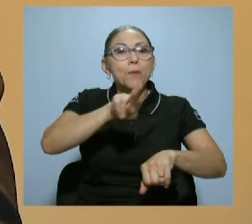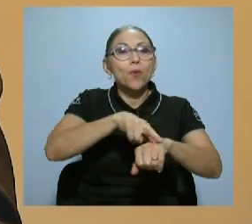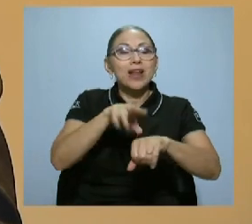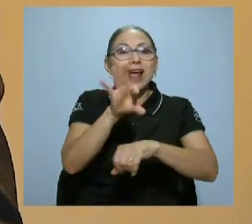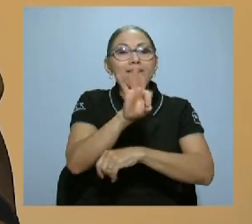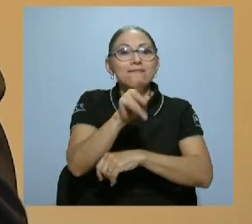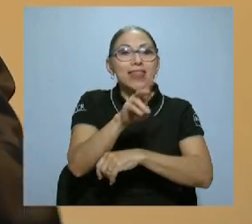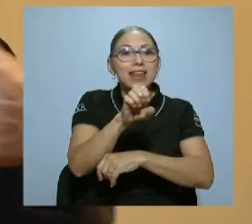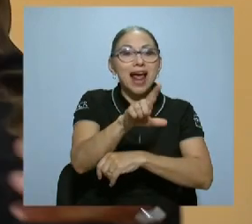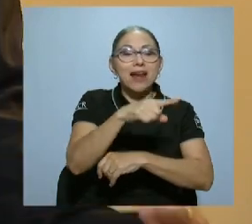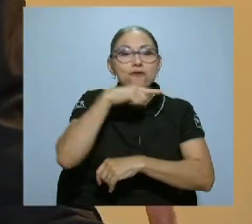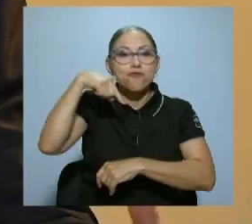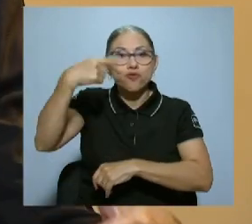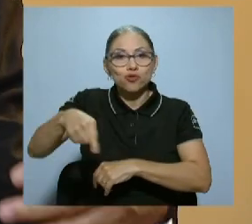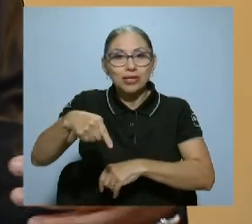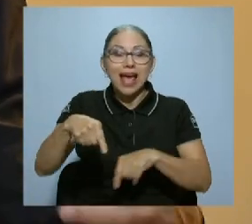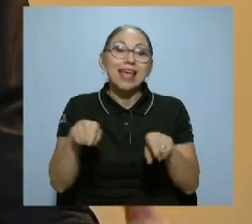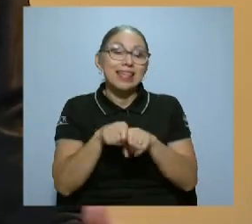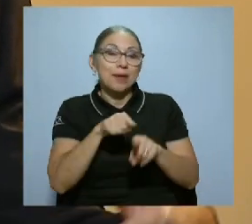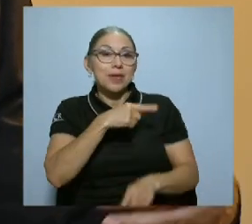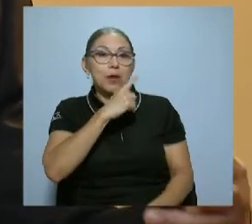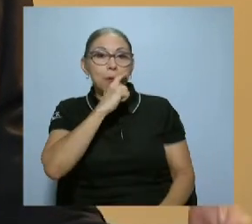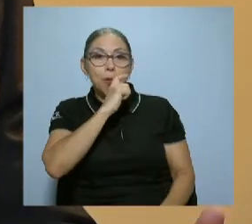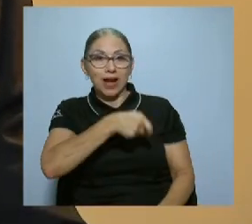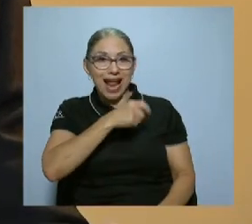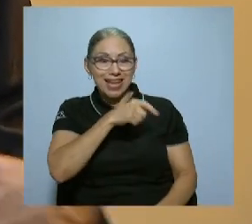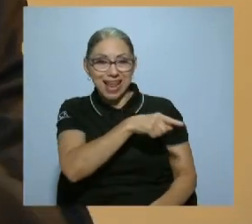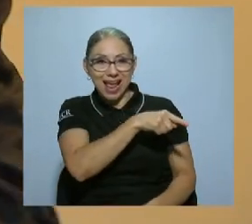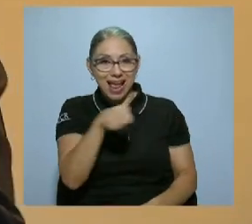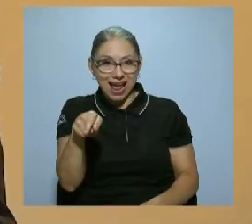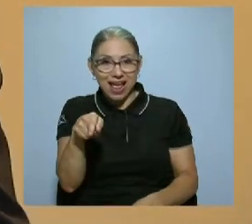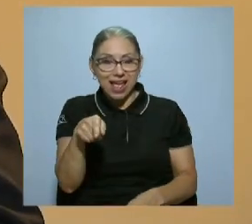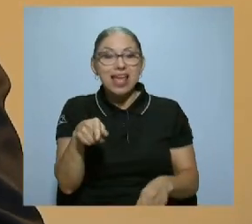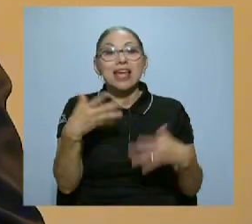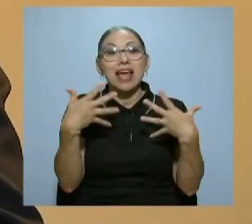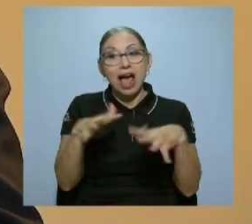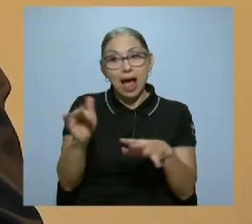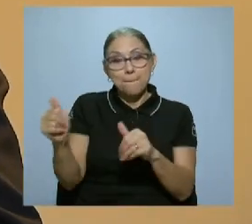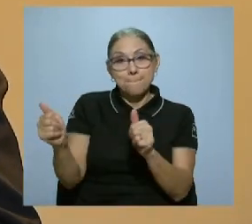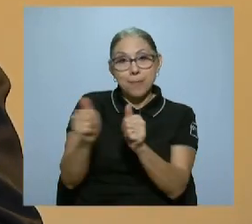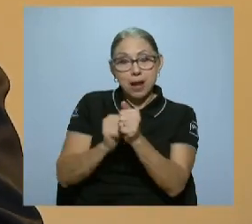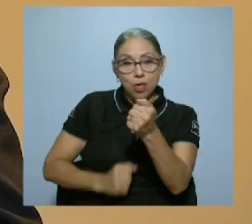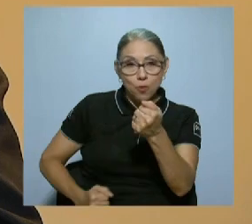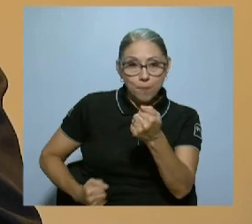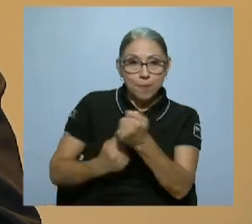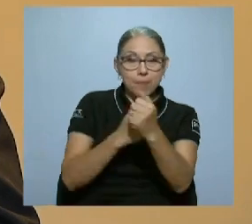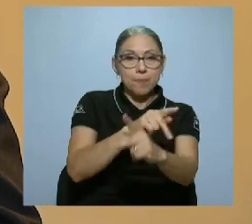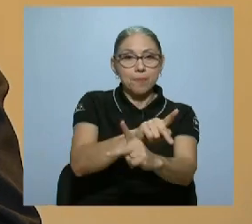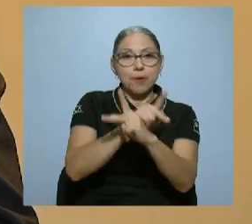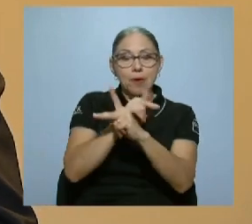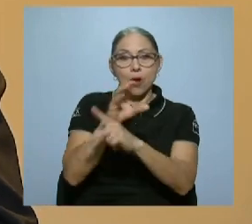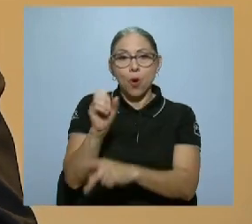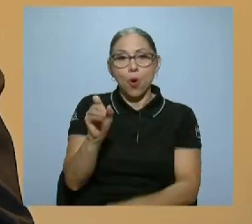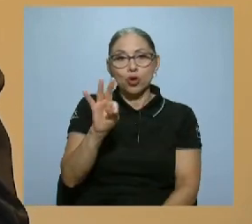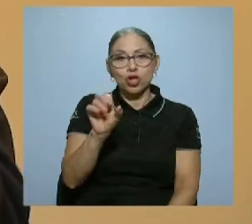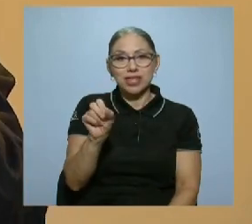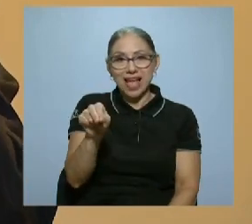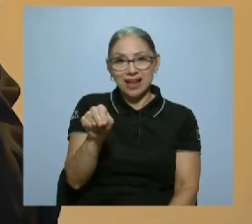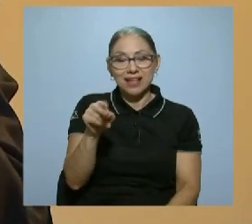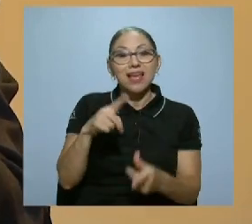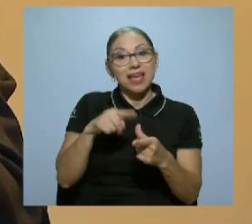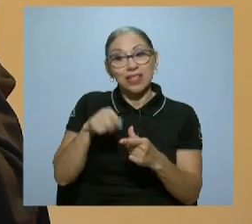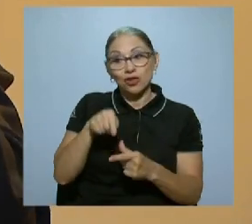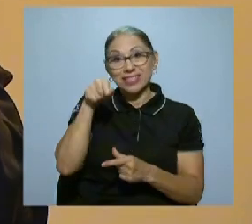Ucrania como el otro gran elemento, amparado, protegido y apoyado por la OTAN, ¿verdad? Entonces aquí tenemos